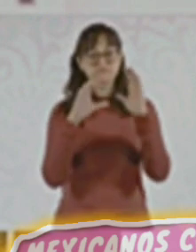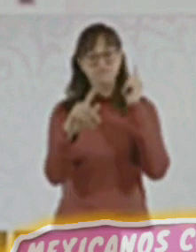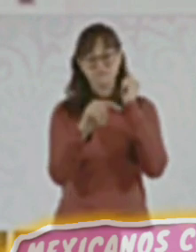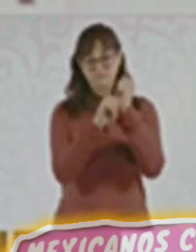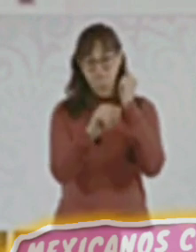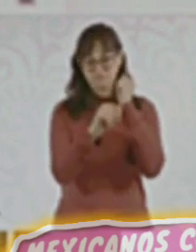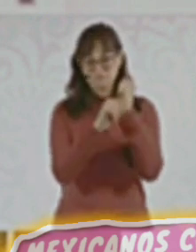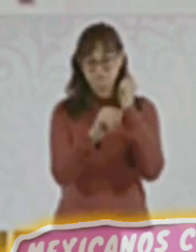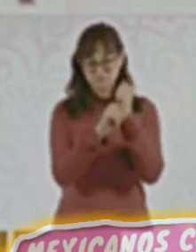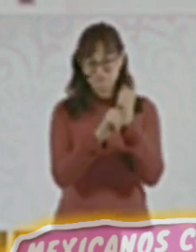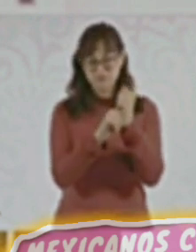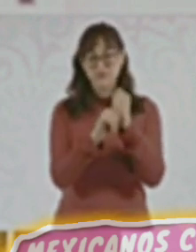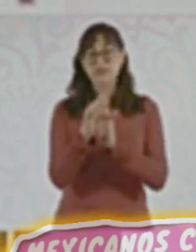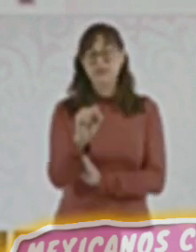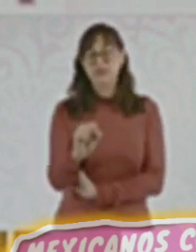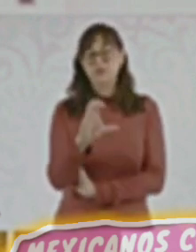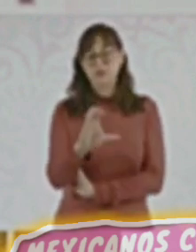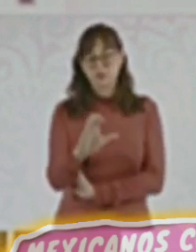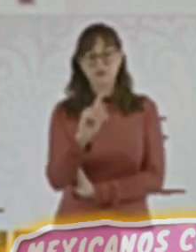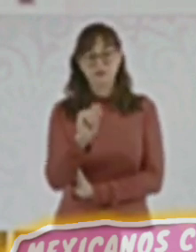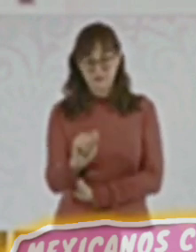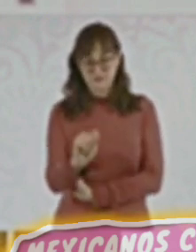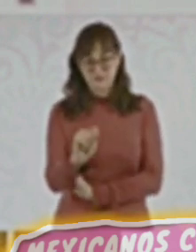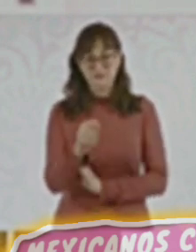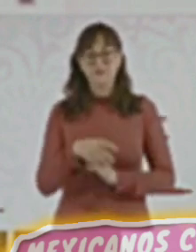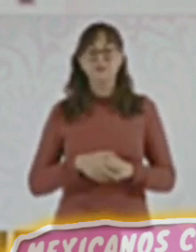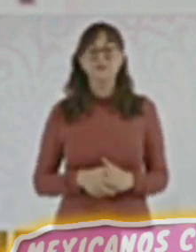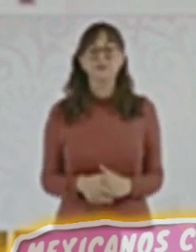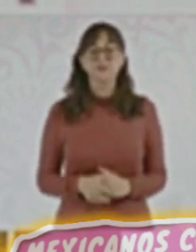Él nos va a platicar sobre